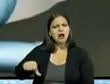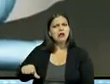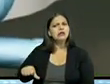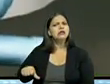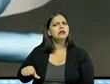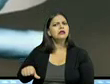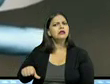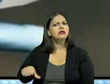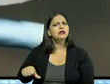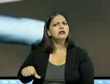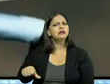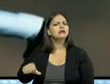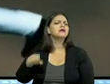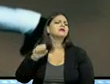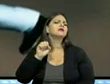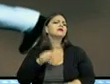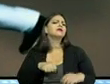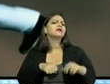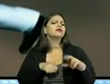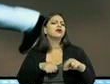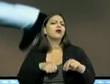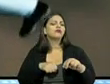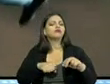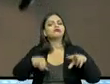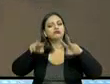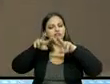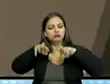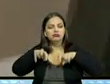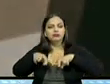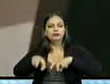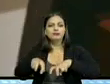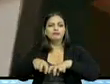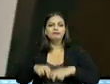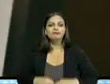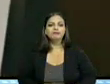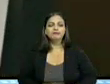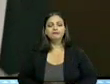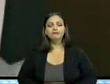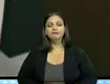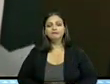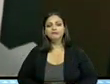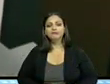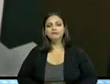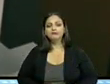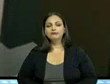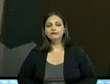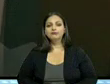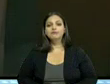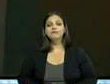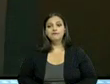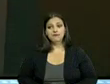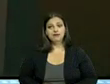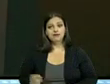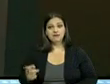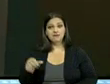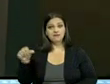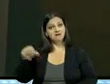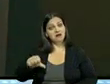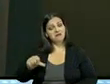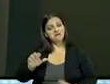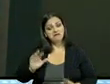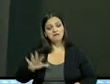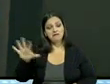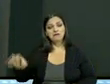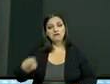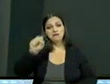haya sido así, ¿verdad? Totalmente de acuerdo a esta situación. Si es así, pues indudablemente tendrá que pagar su